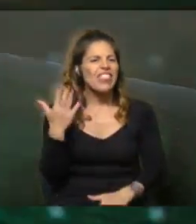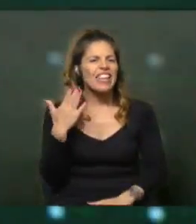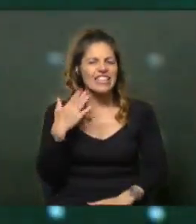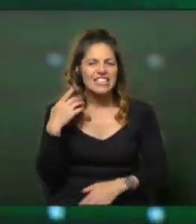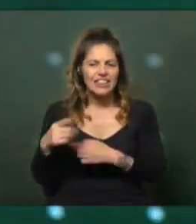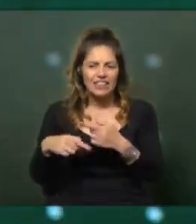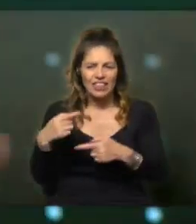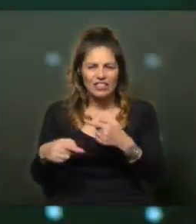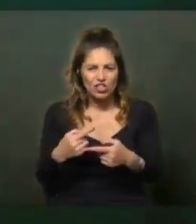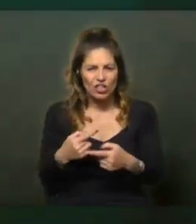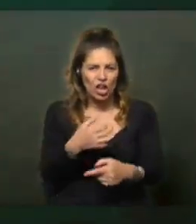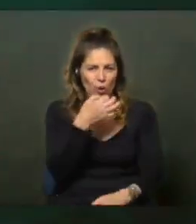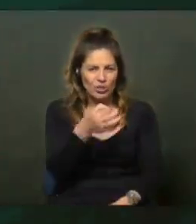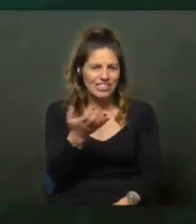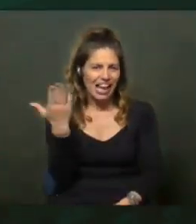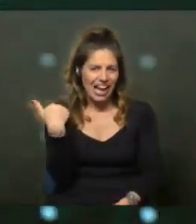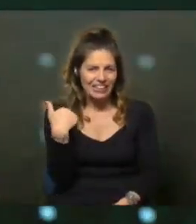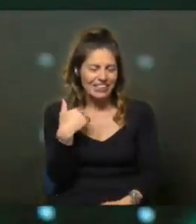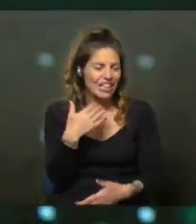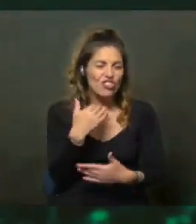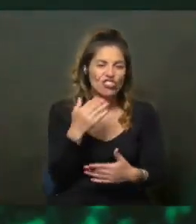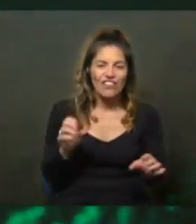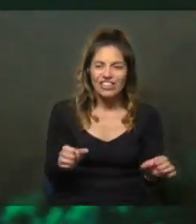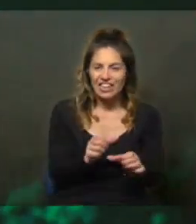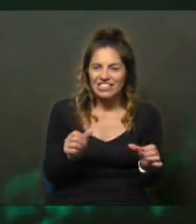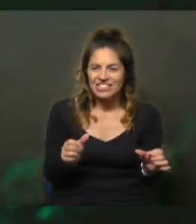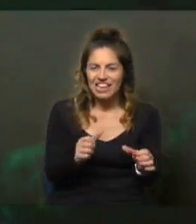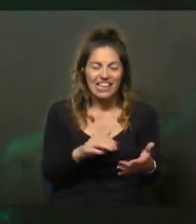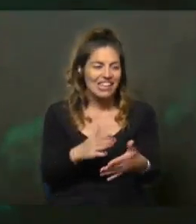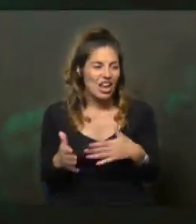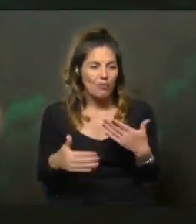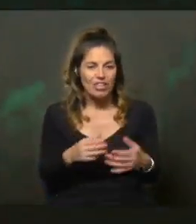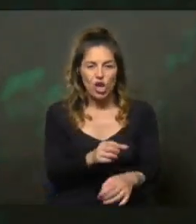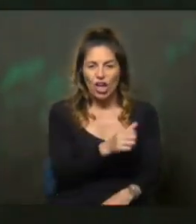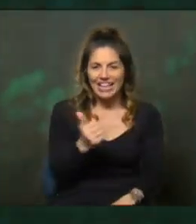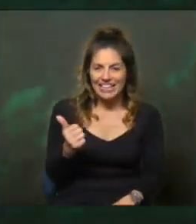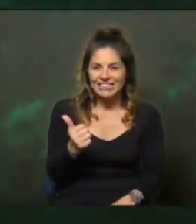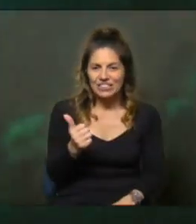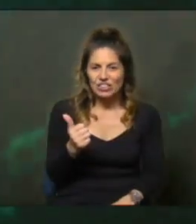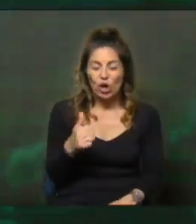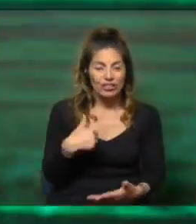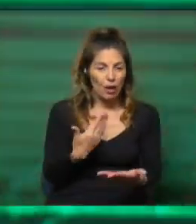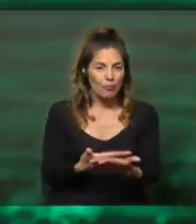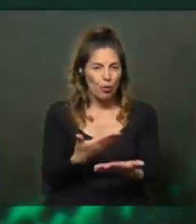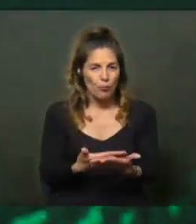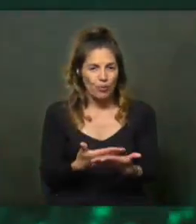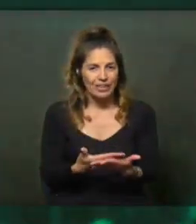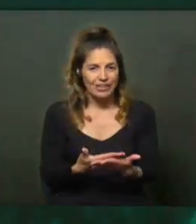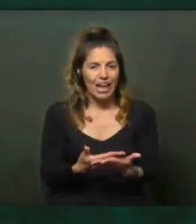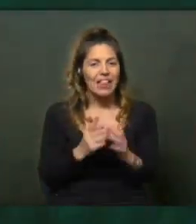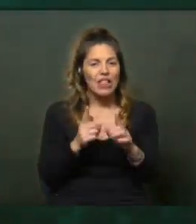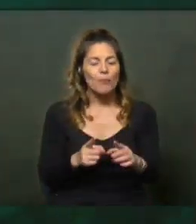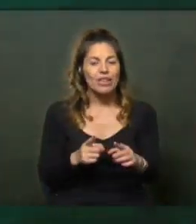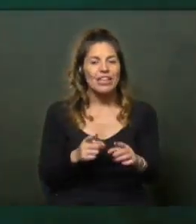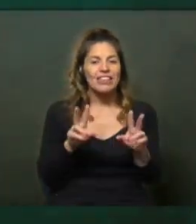como como se decía antiguamente como bola sin manija no en medio de el éxito que están teniendo estas propuestas incluso a nivel de